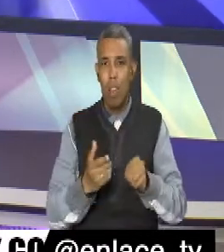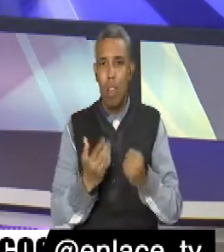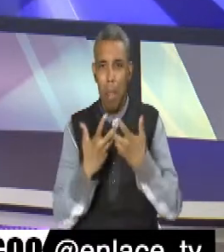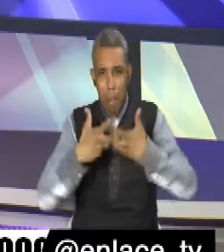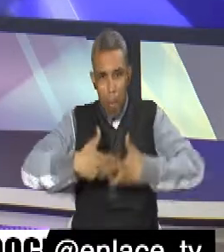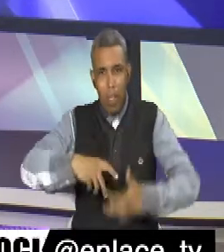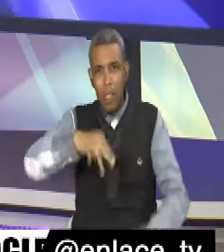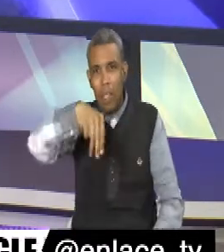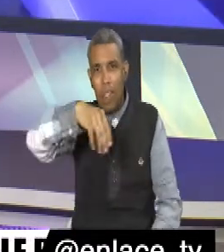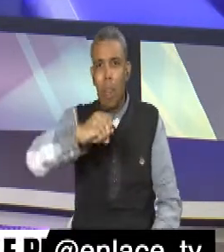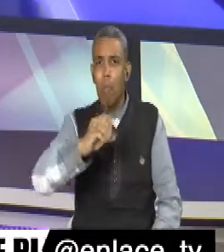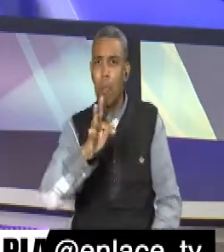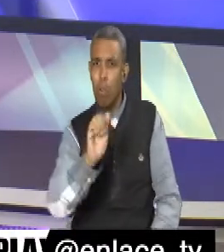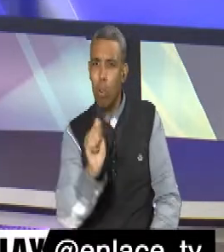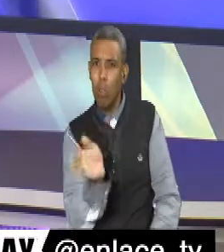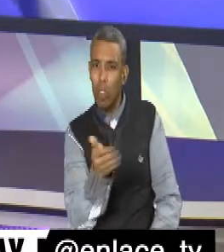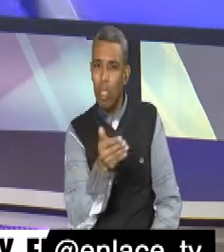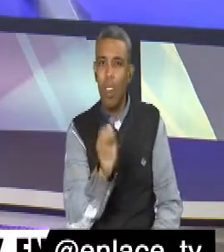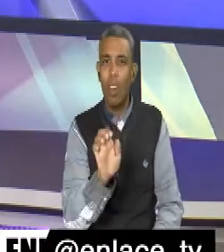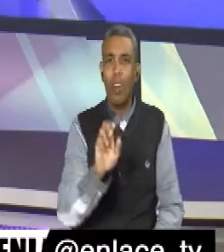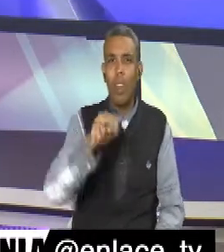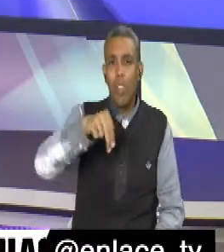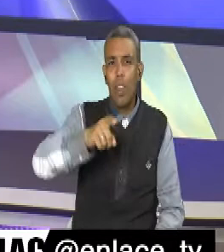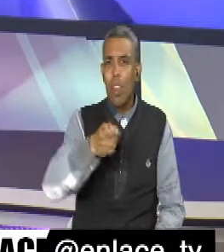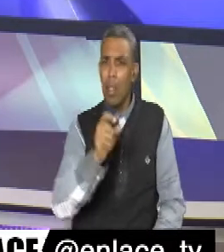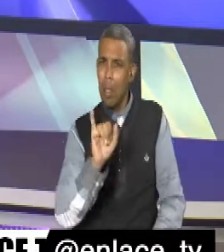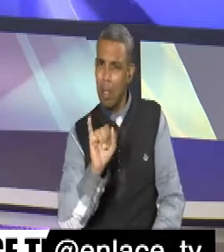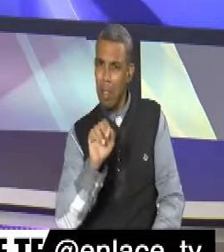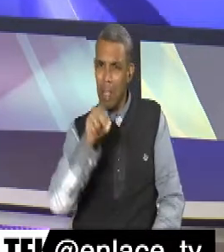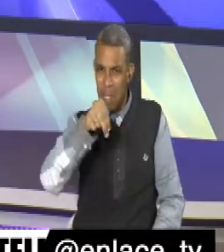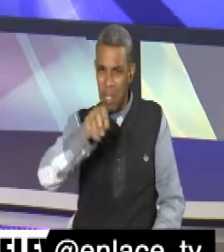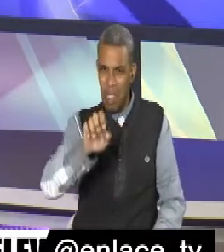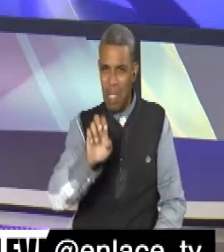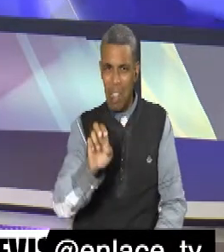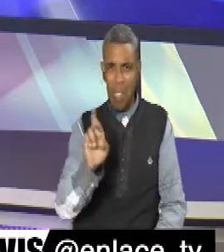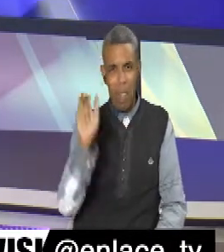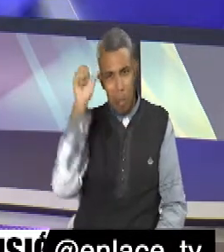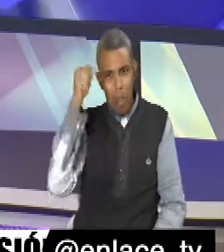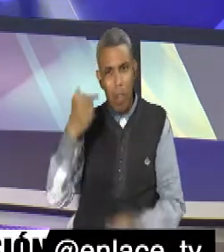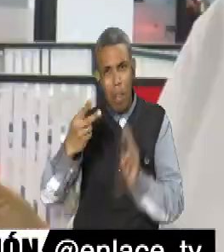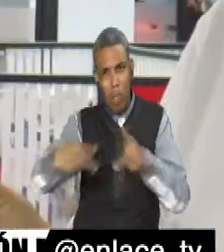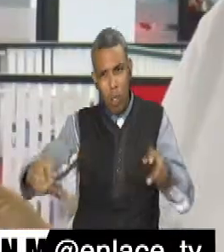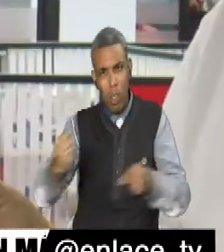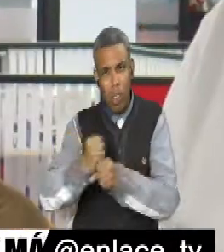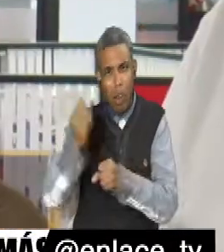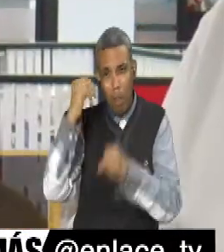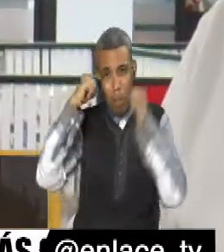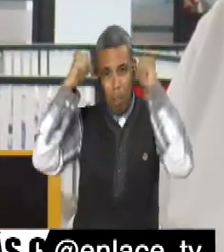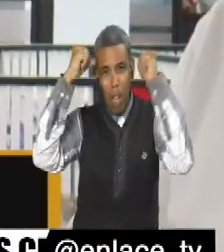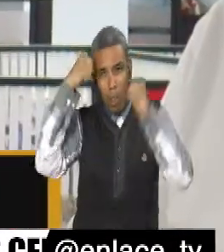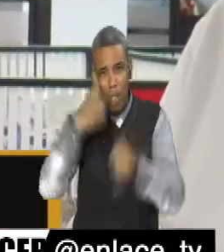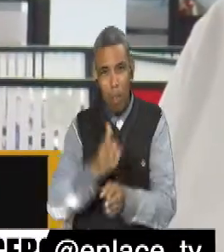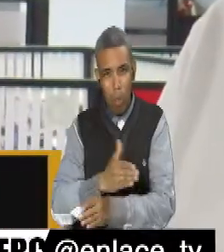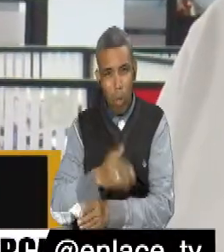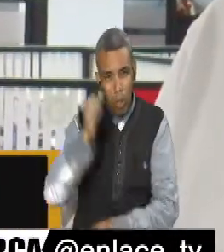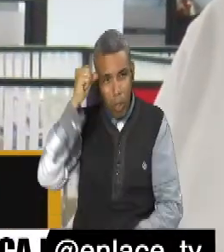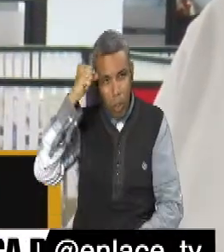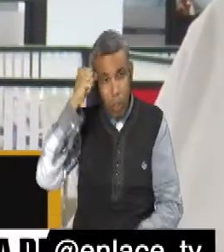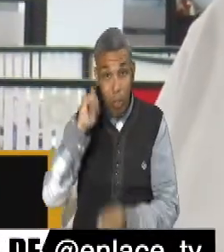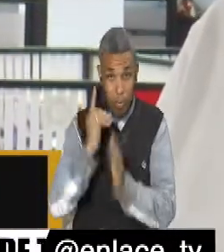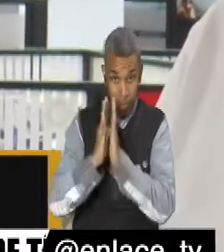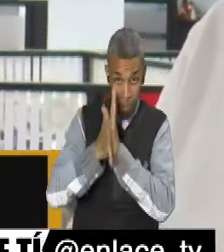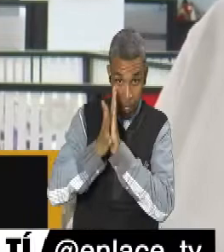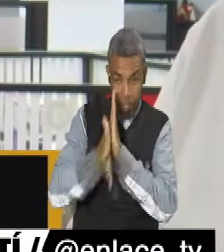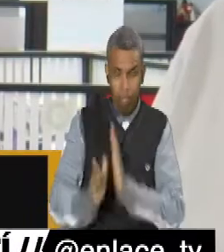y sus proveedores, que reclaman más de 4.000 millones de pesos por servicios prestados. En conclusión,